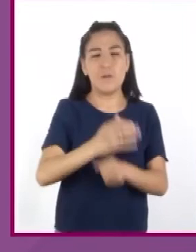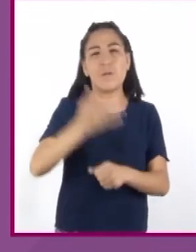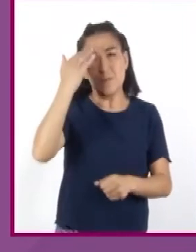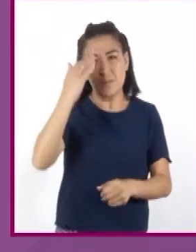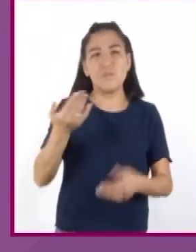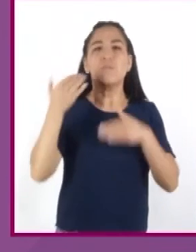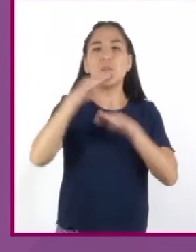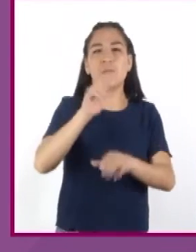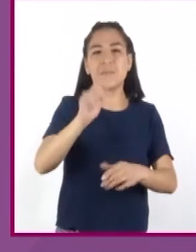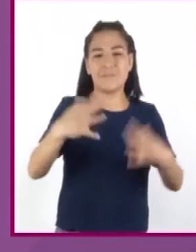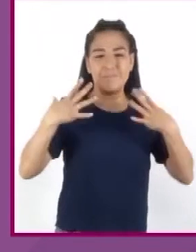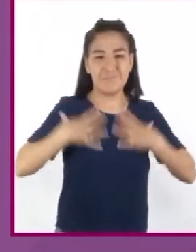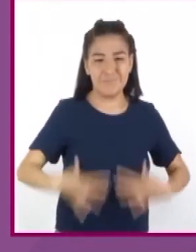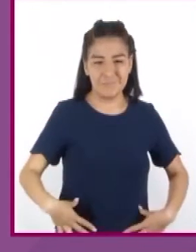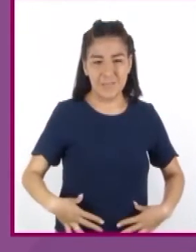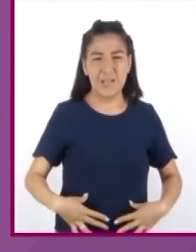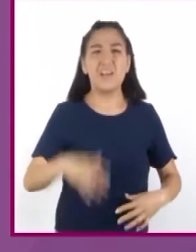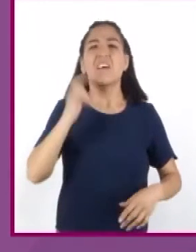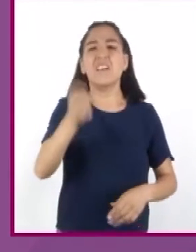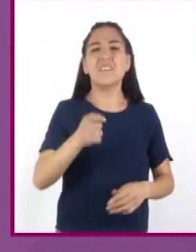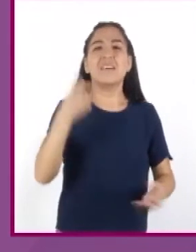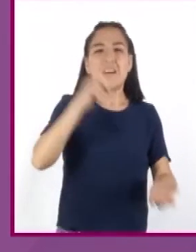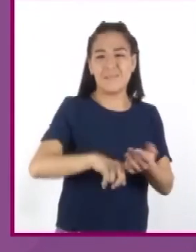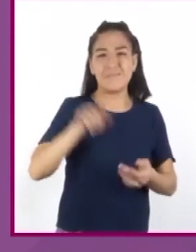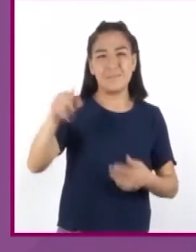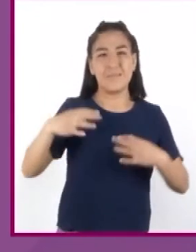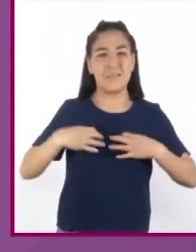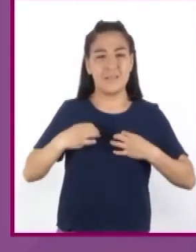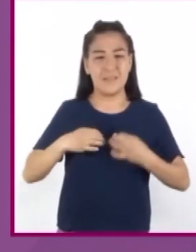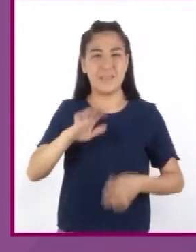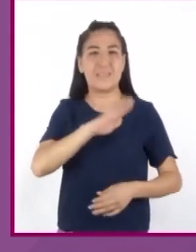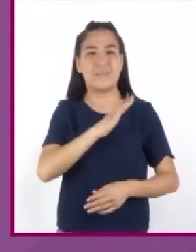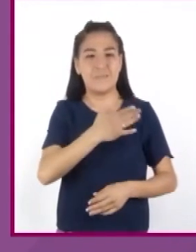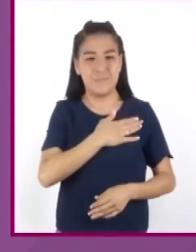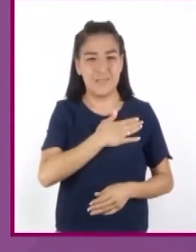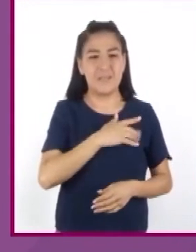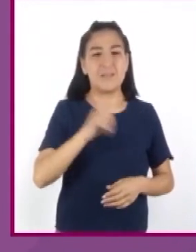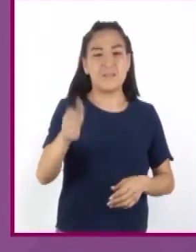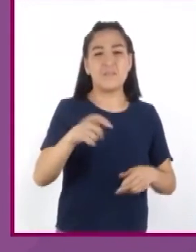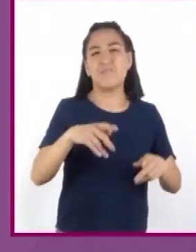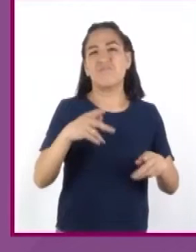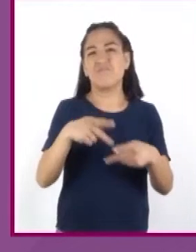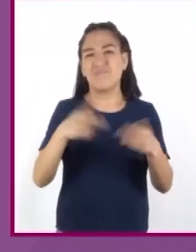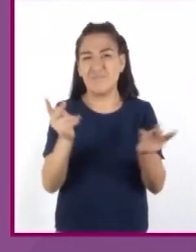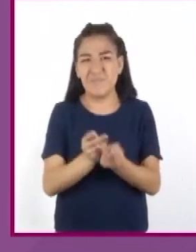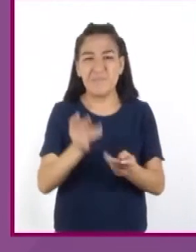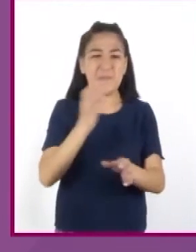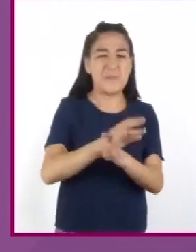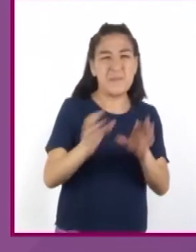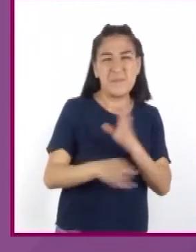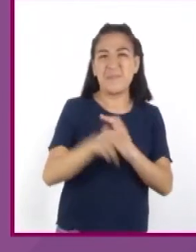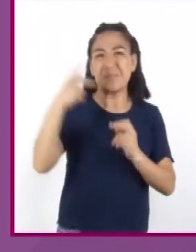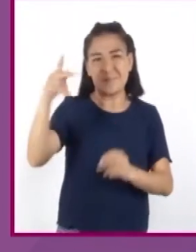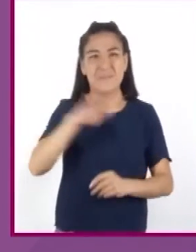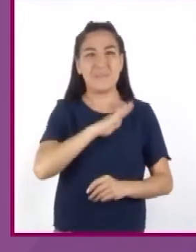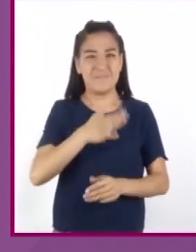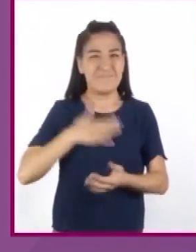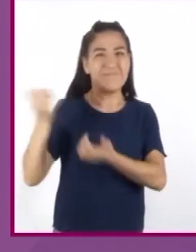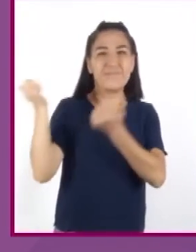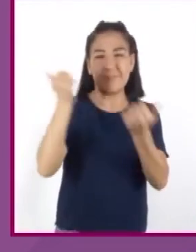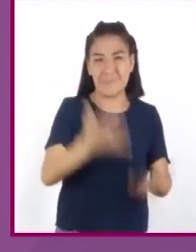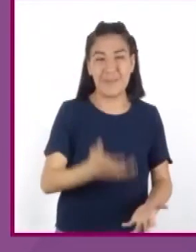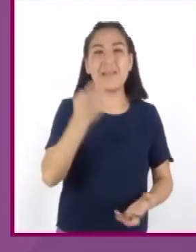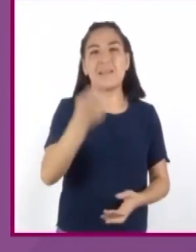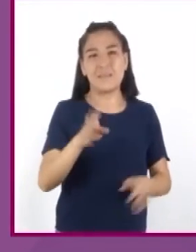de la manera de vestir, qué es lo que traían los españoles en sus prendas, en sus trastos y todos estos elementos que de alguna